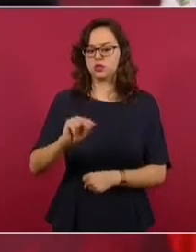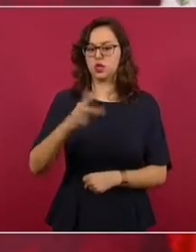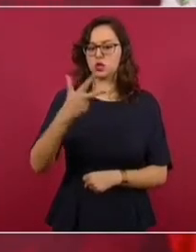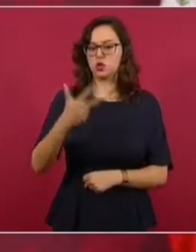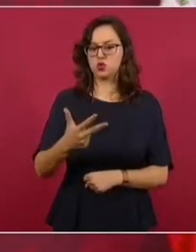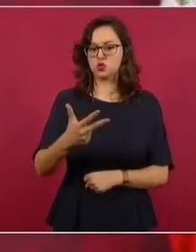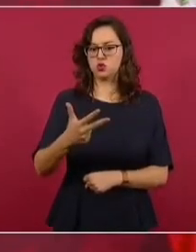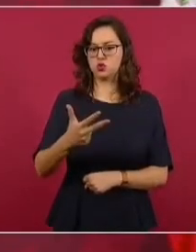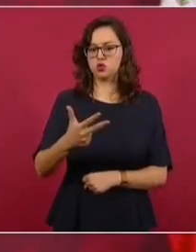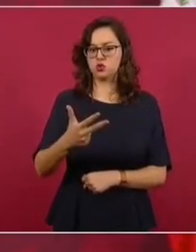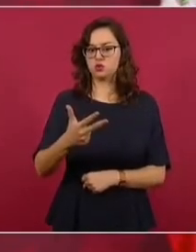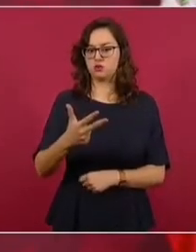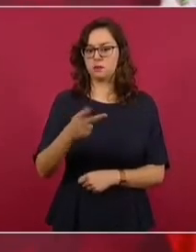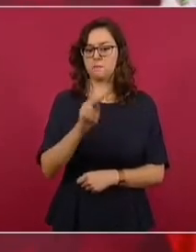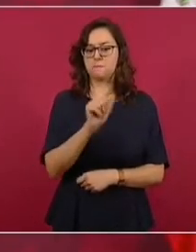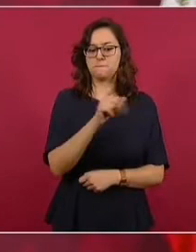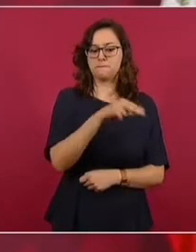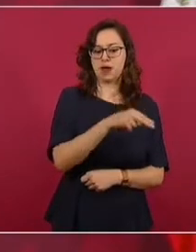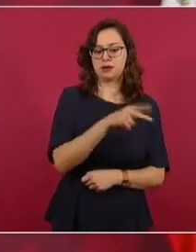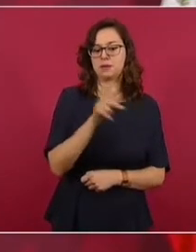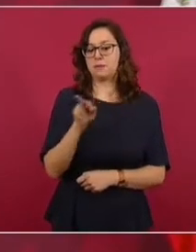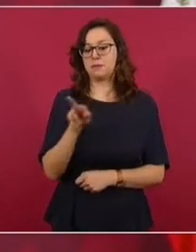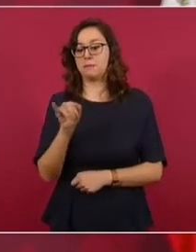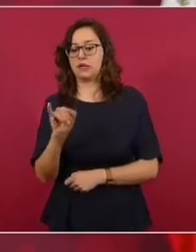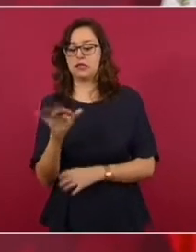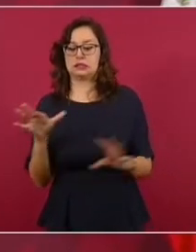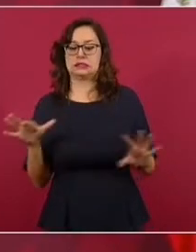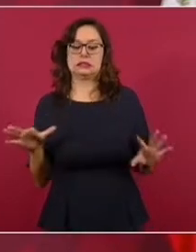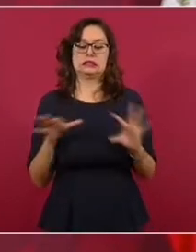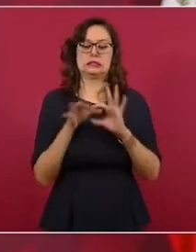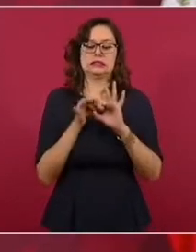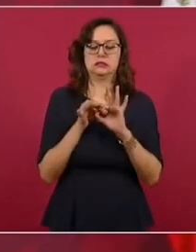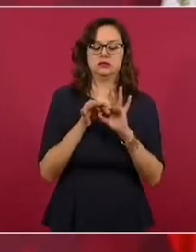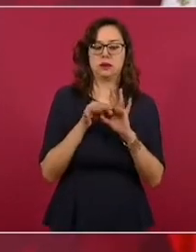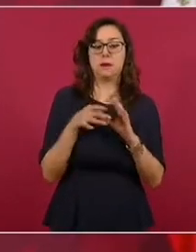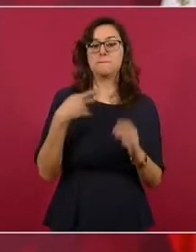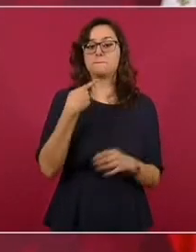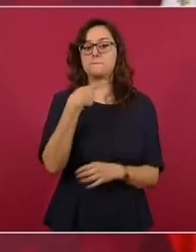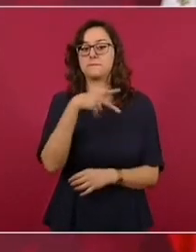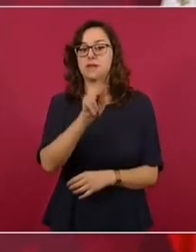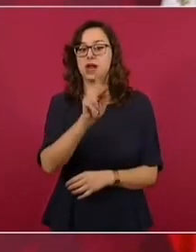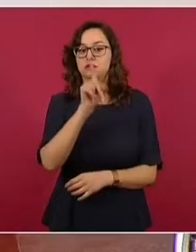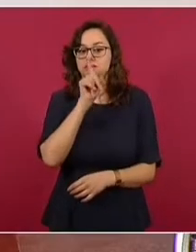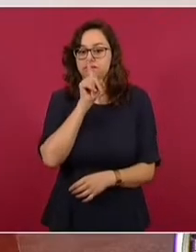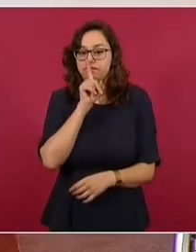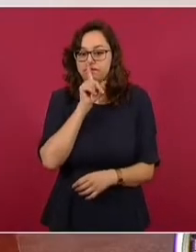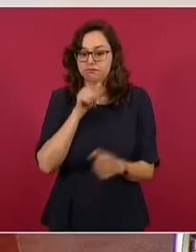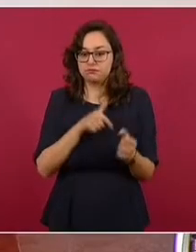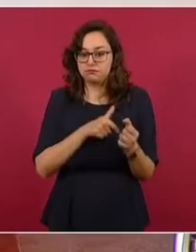se unen, pero no tan abiertamente,